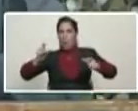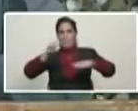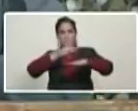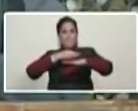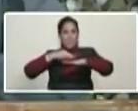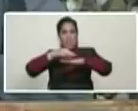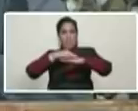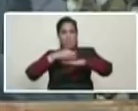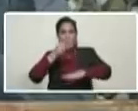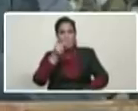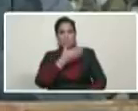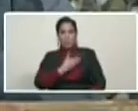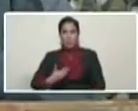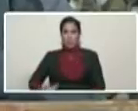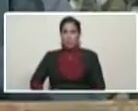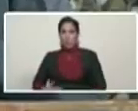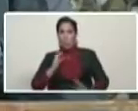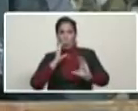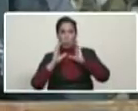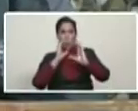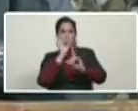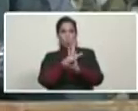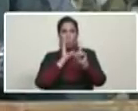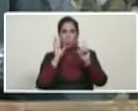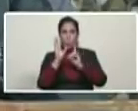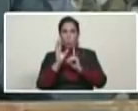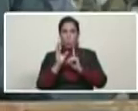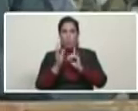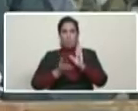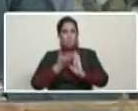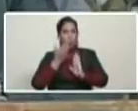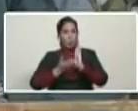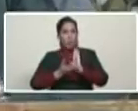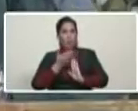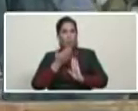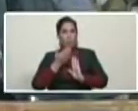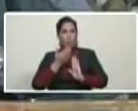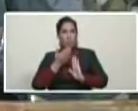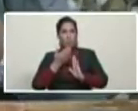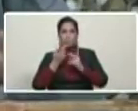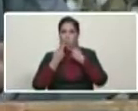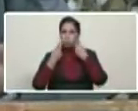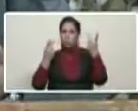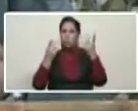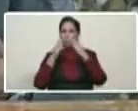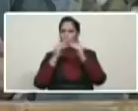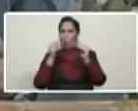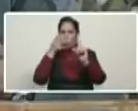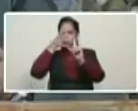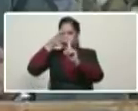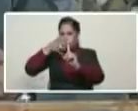de Comunicación y Cultura, importante estimular el deseo de conocimiento.